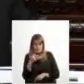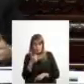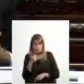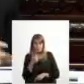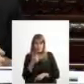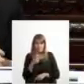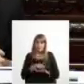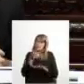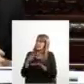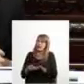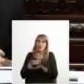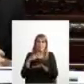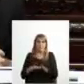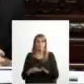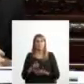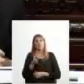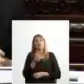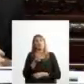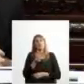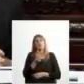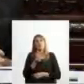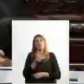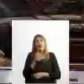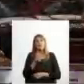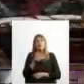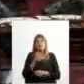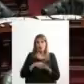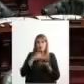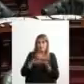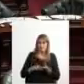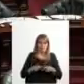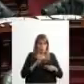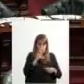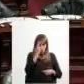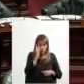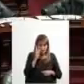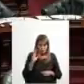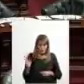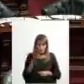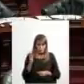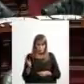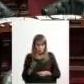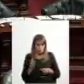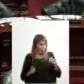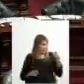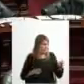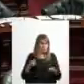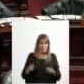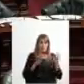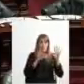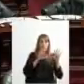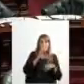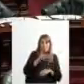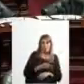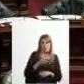¿Sabe cuánto, señora Presidenta, les llevamos transferidos, los uruguayos, la producción por el 9% del gasoil